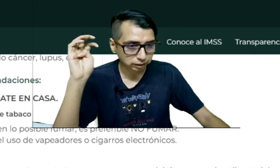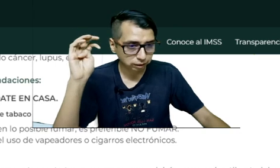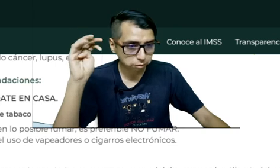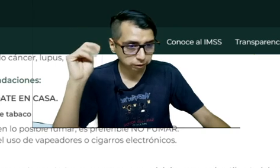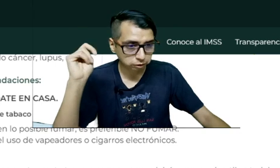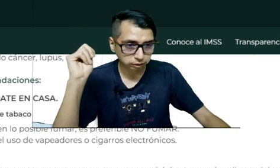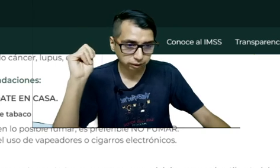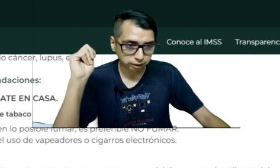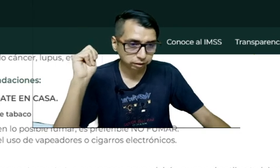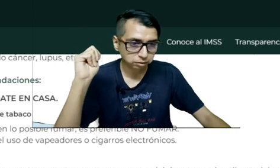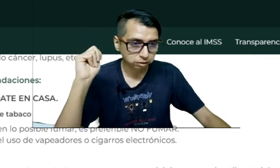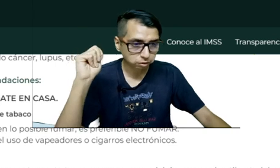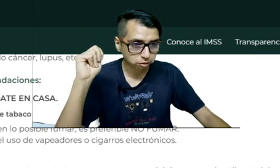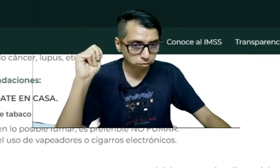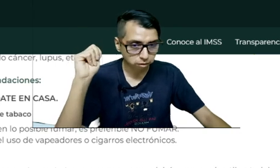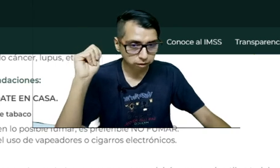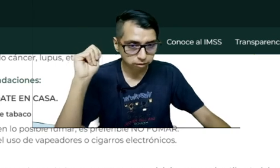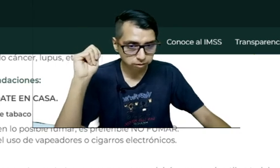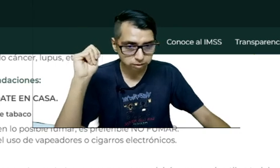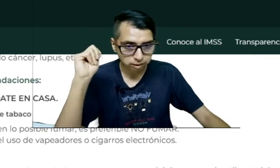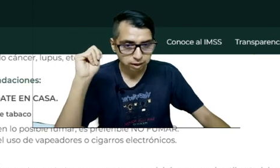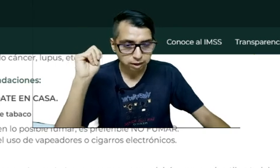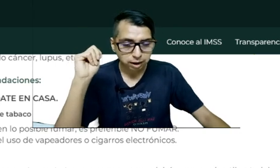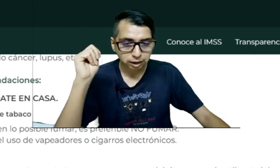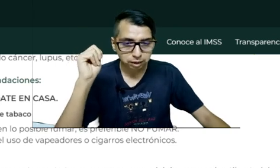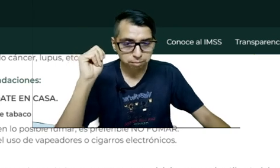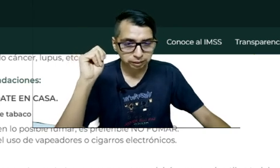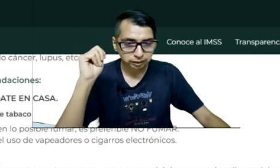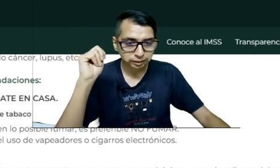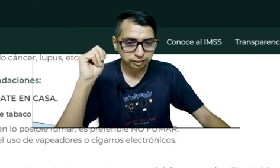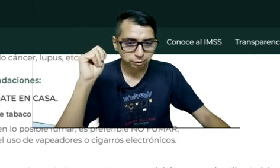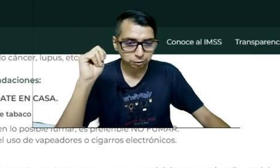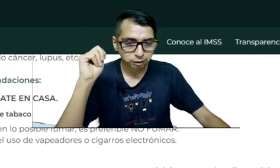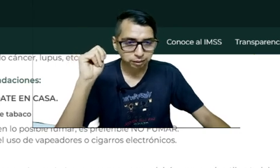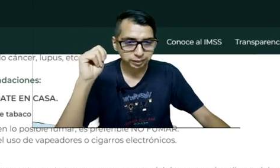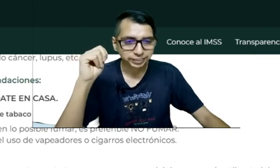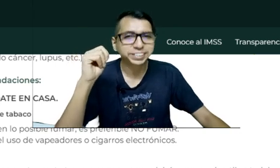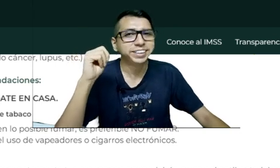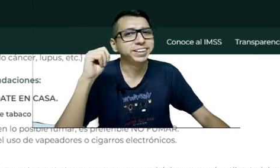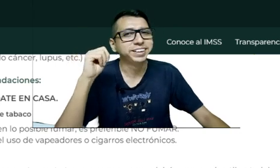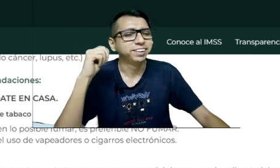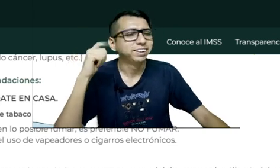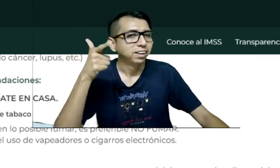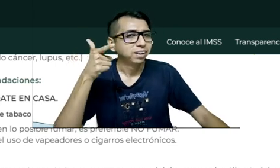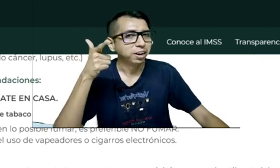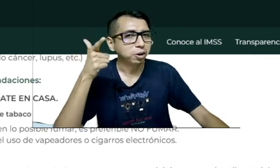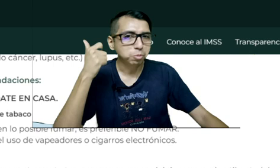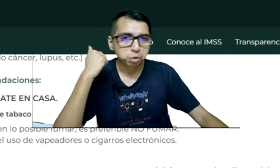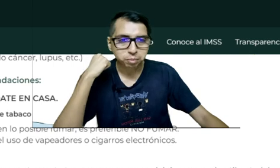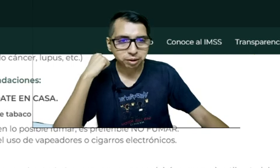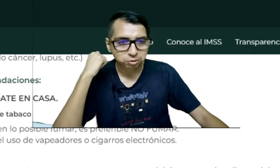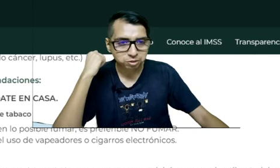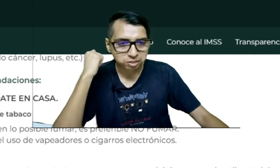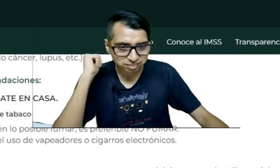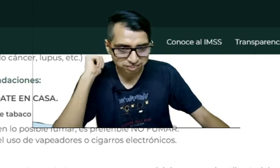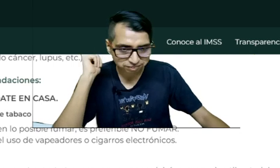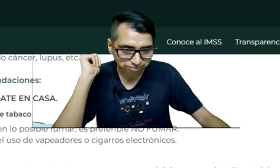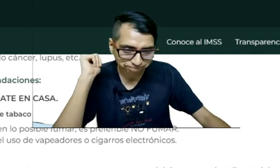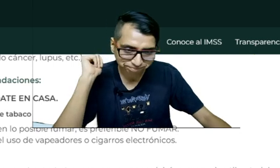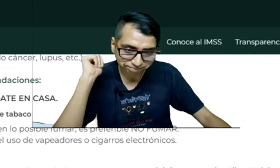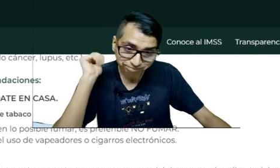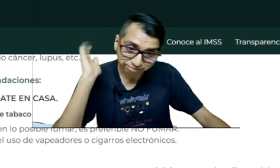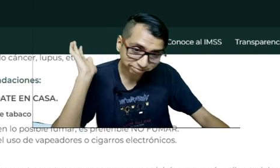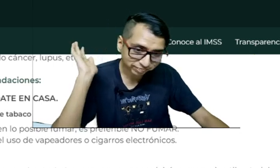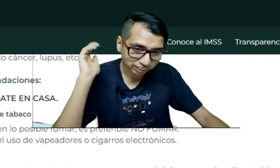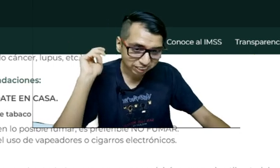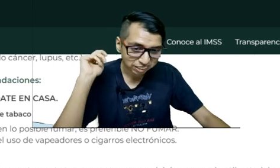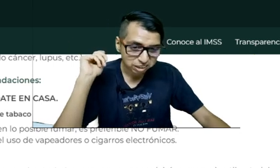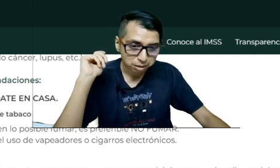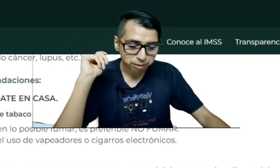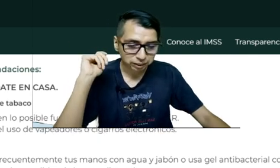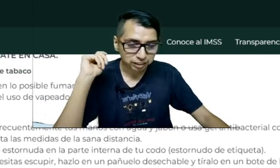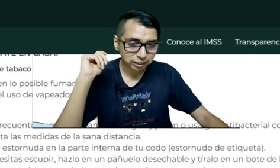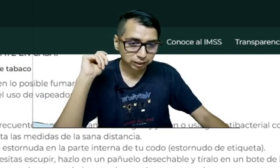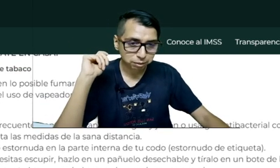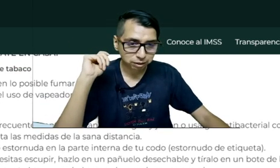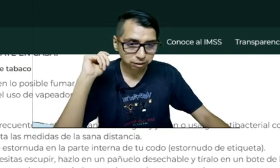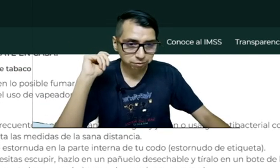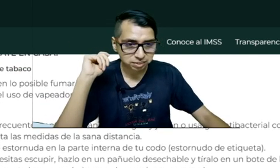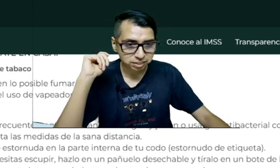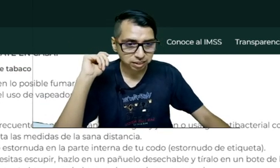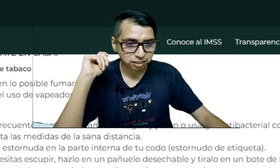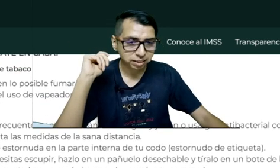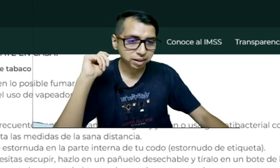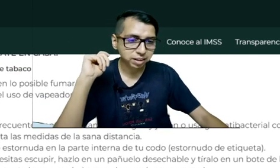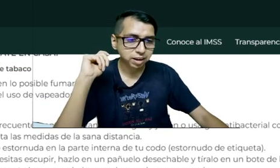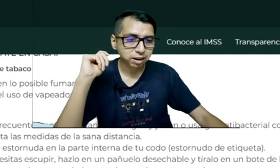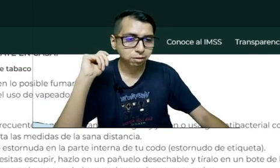bocas en espacios cerrados y concurridas aliméntate saludable el recorrido mar 80 practica